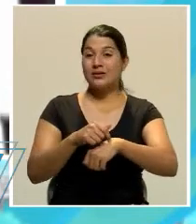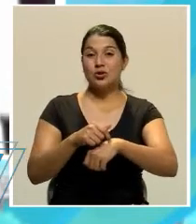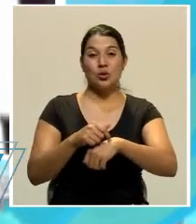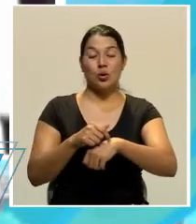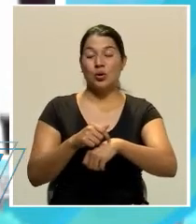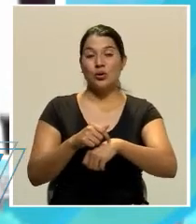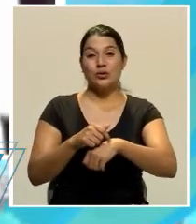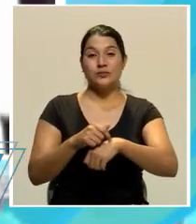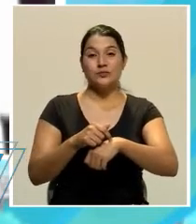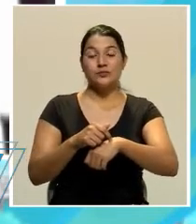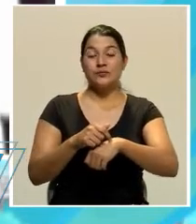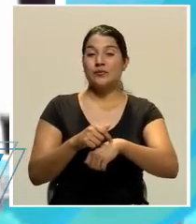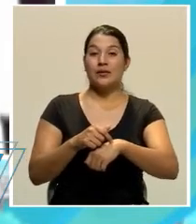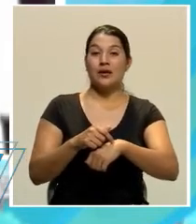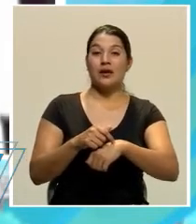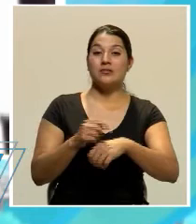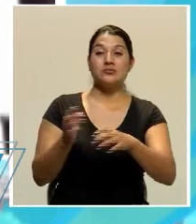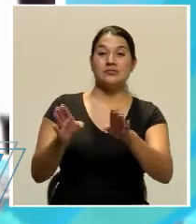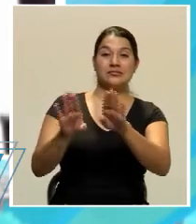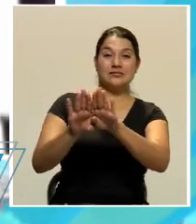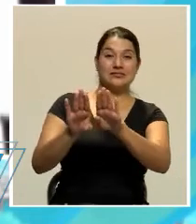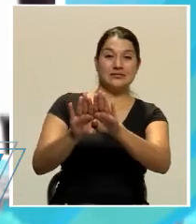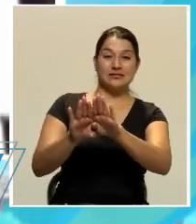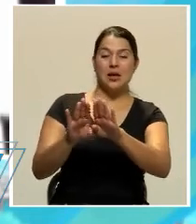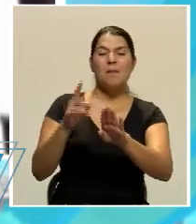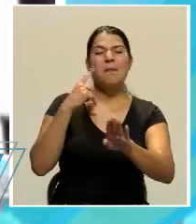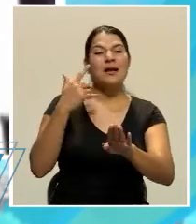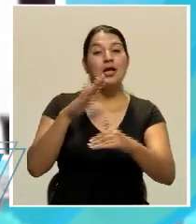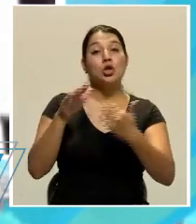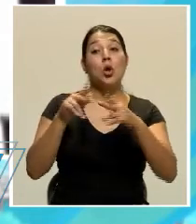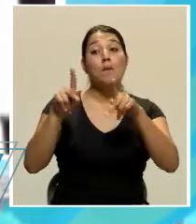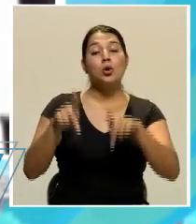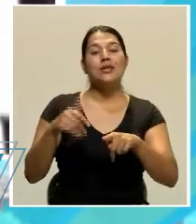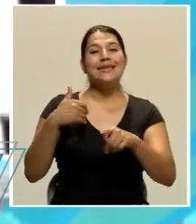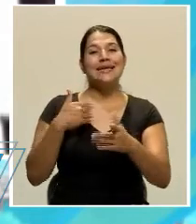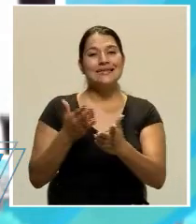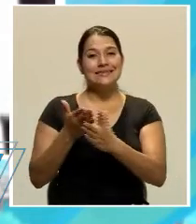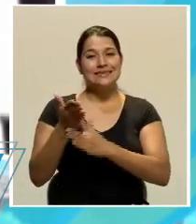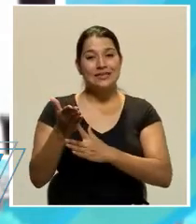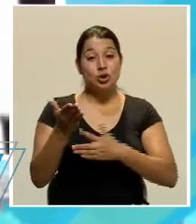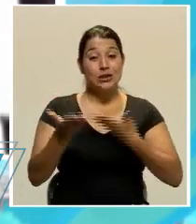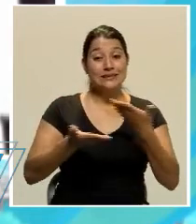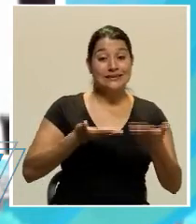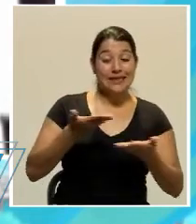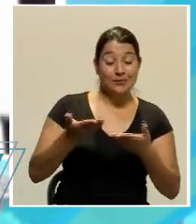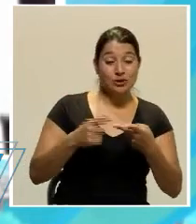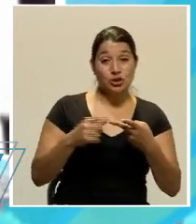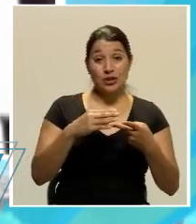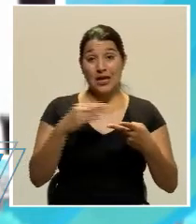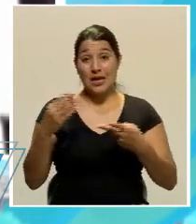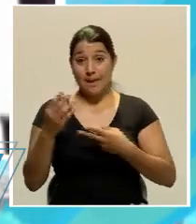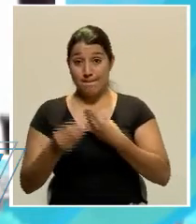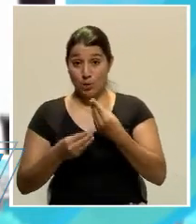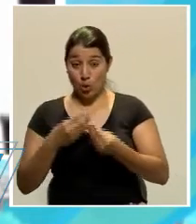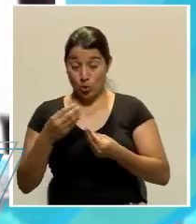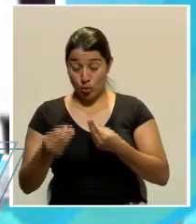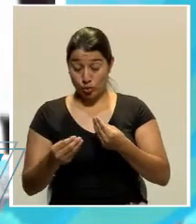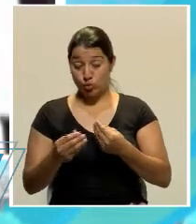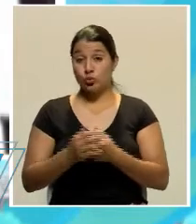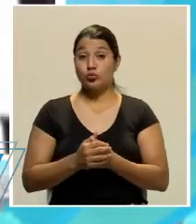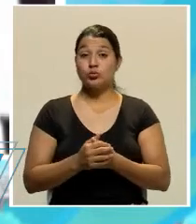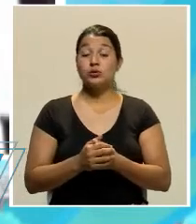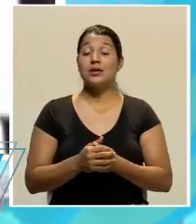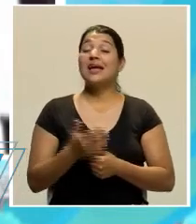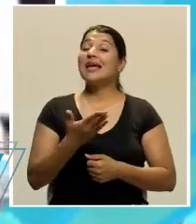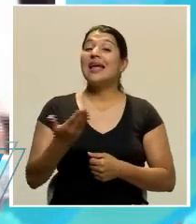posibilidad de abrirle nuestros servicios y productos al público. La gran diferencia nuestra, que me